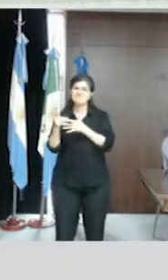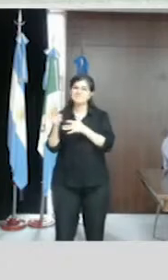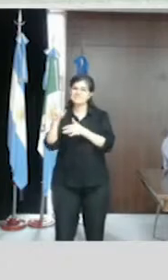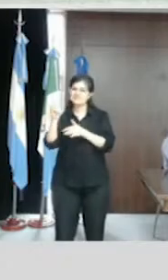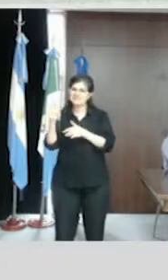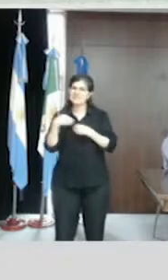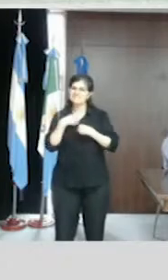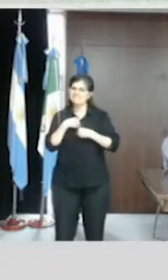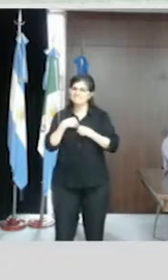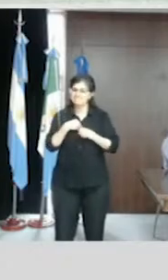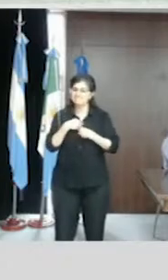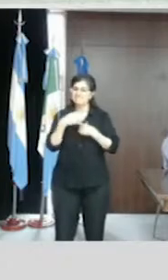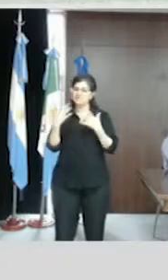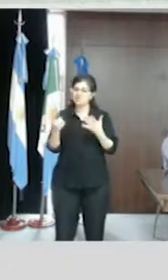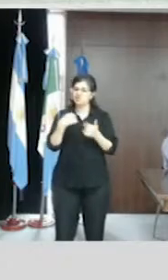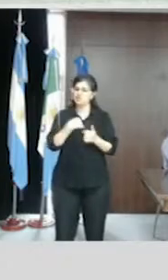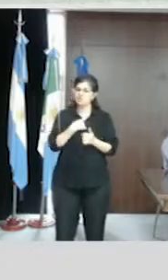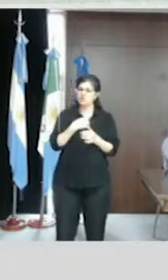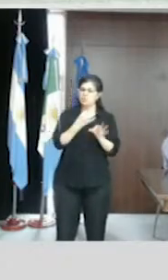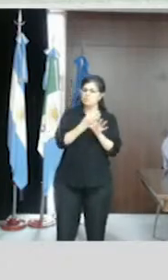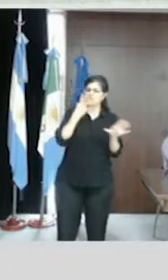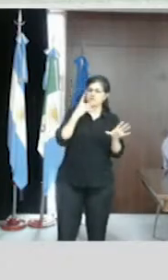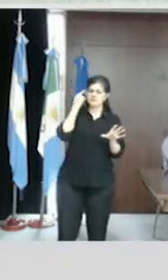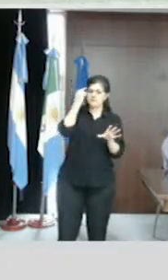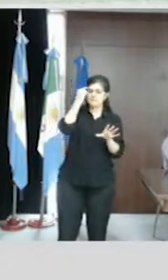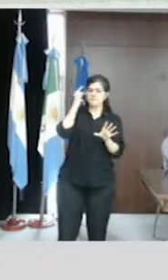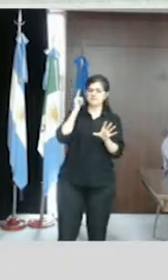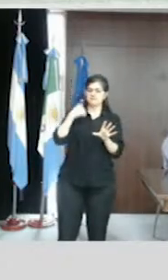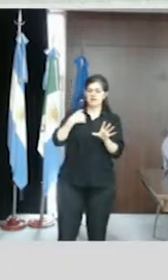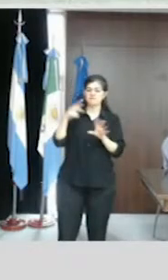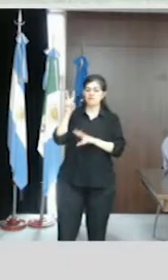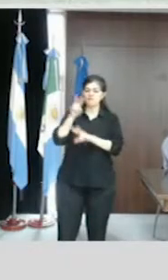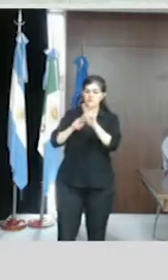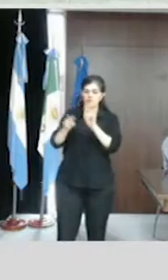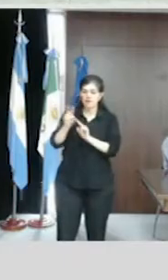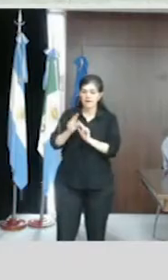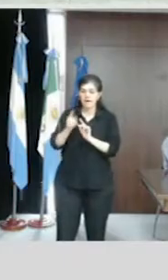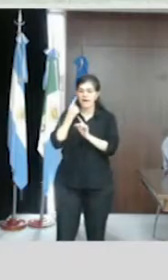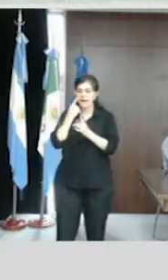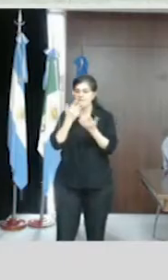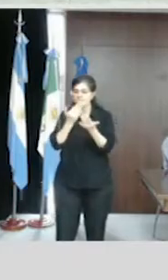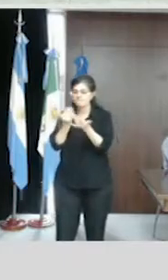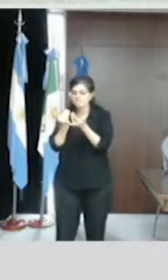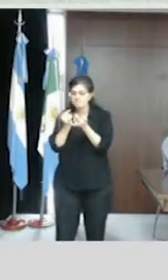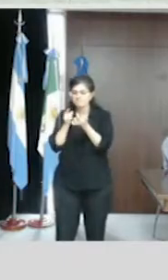para ir a buscarlo. Como todo, lo que no sé no lo busco, puede estar delante mío y no lo estoy